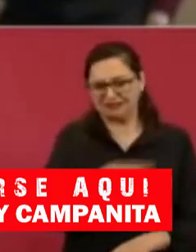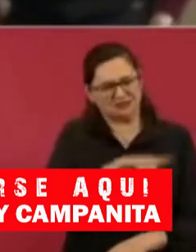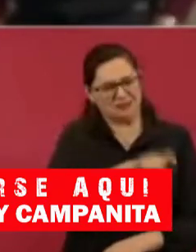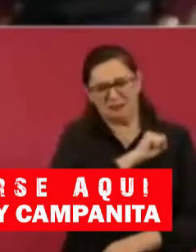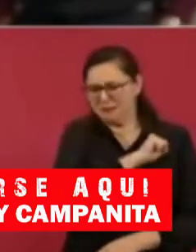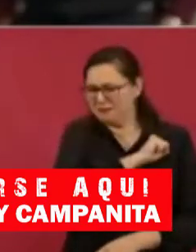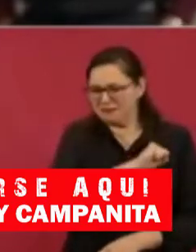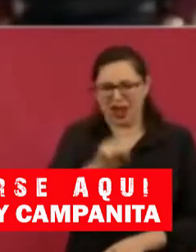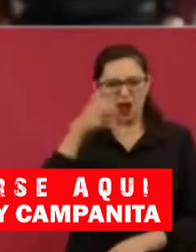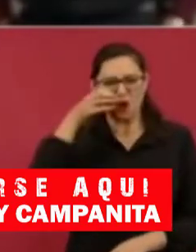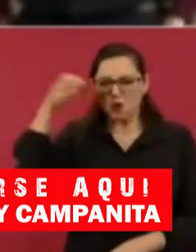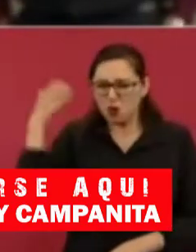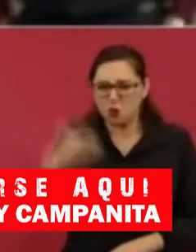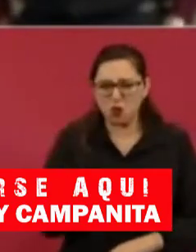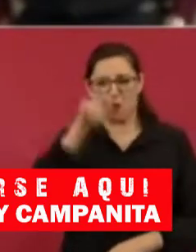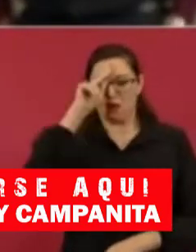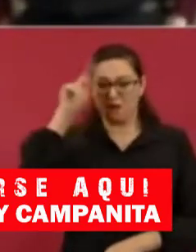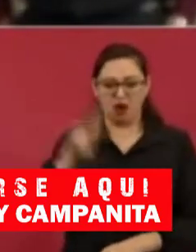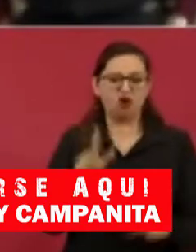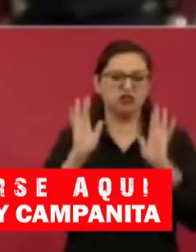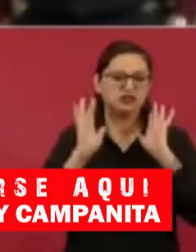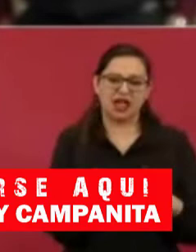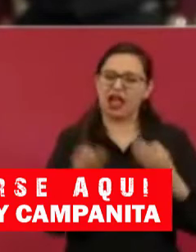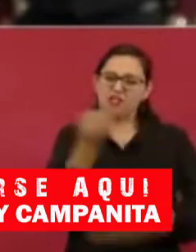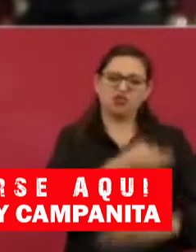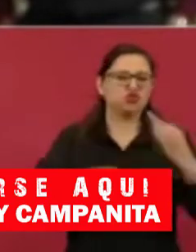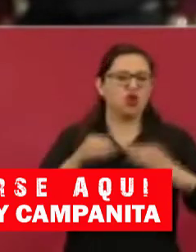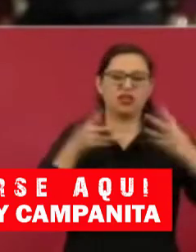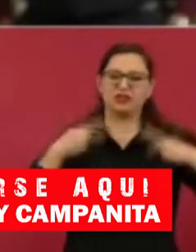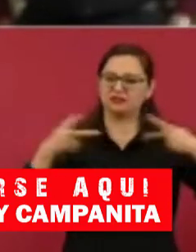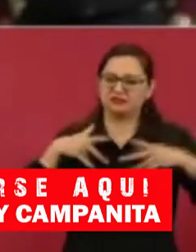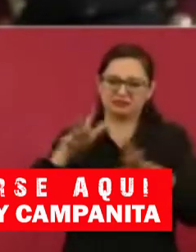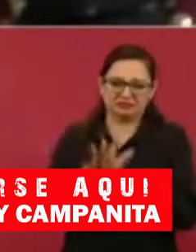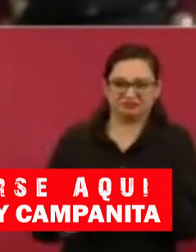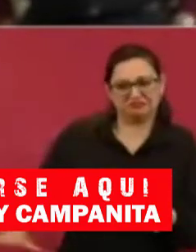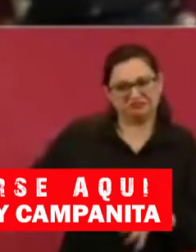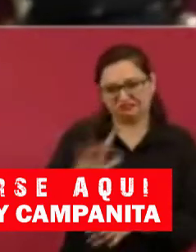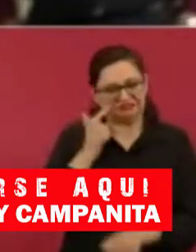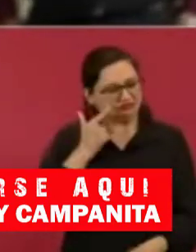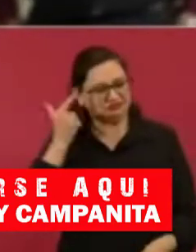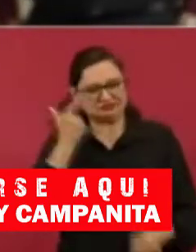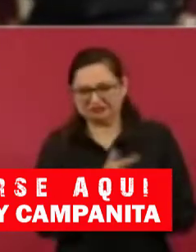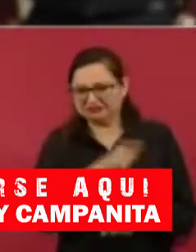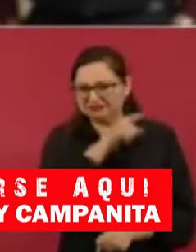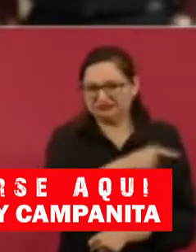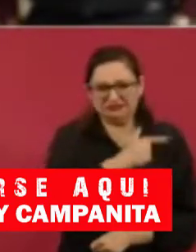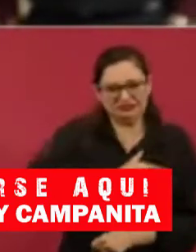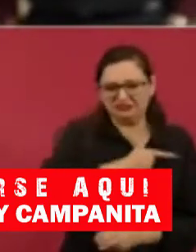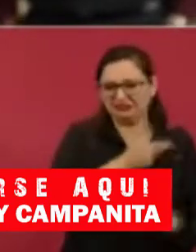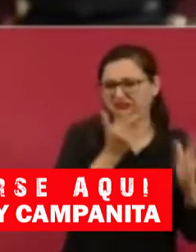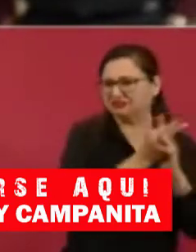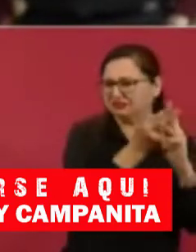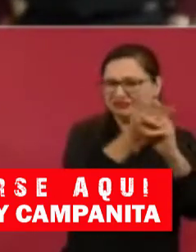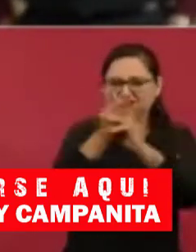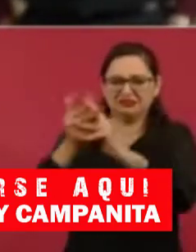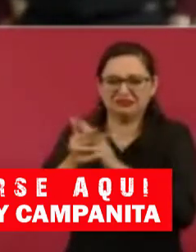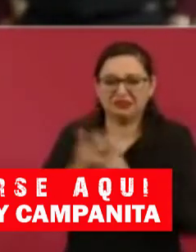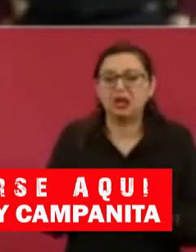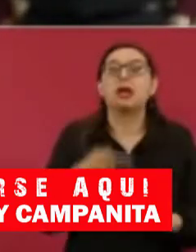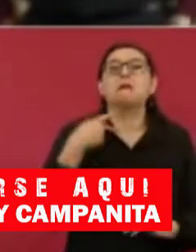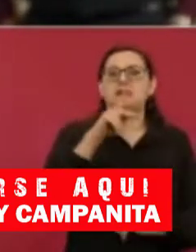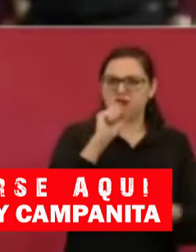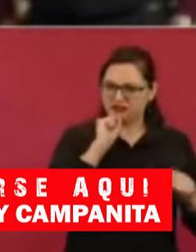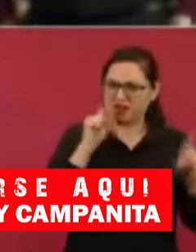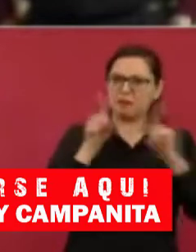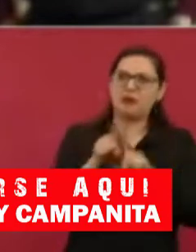este expresidente como un asesino por todo lo que tiene que ver con la guerra contra el narcotráfico, pero también lo es por este caso de la guardería